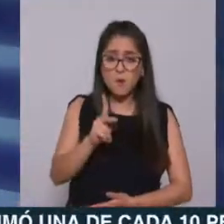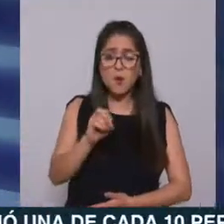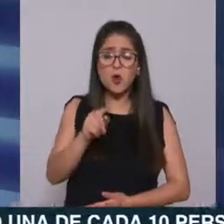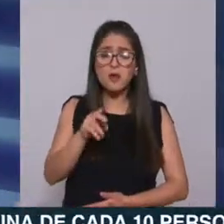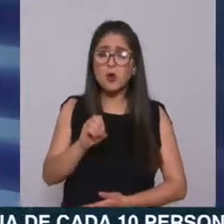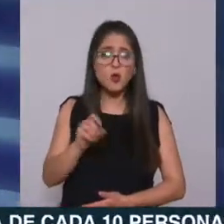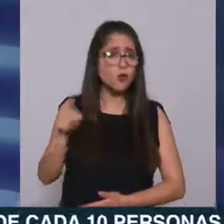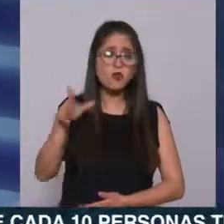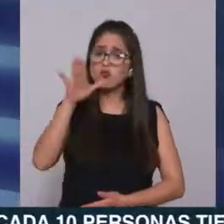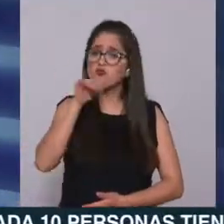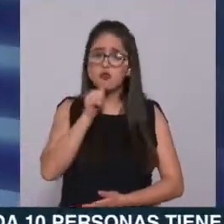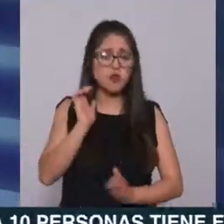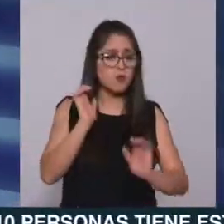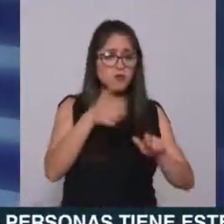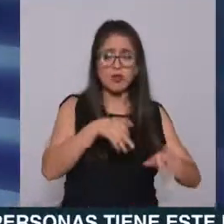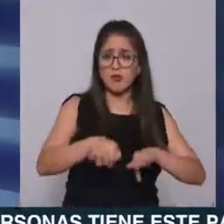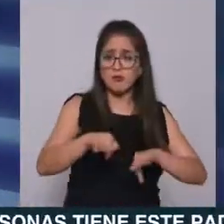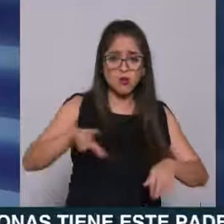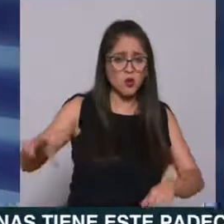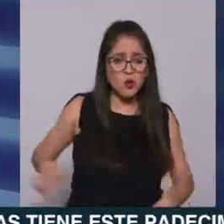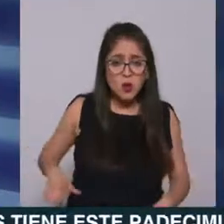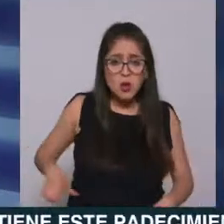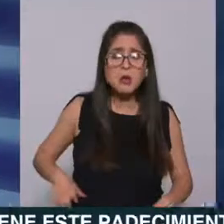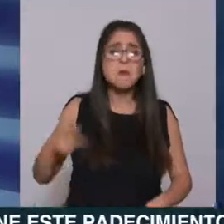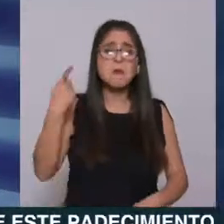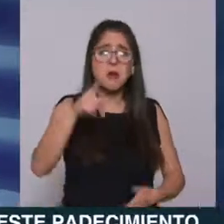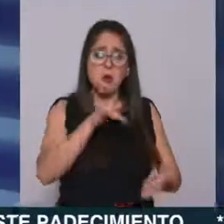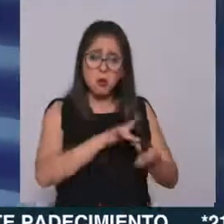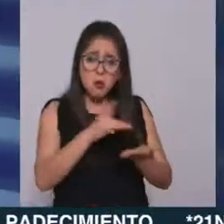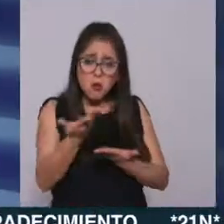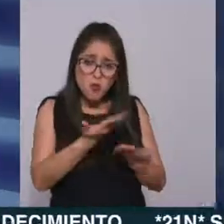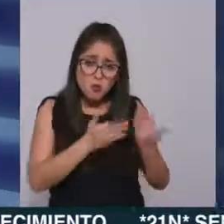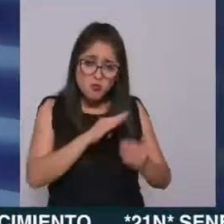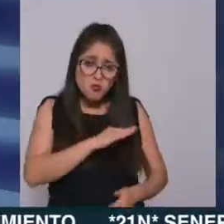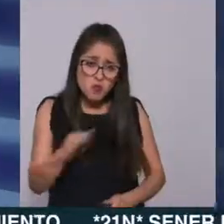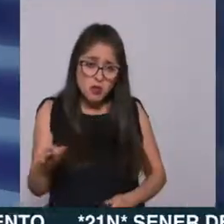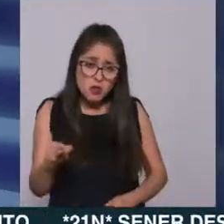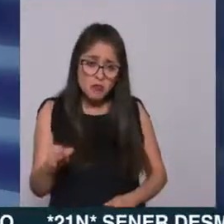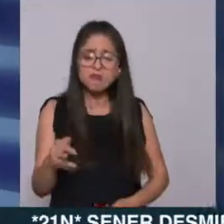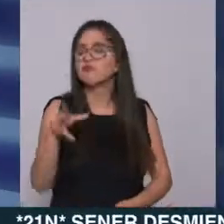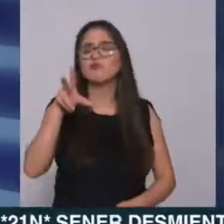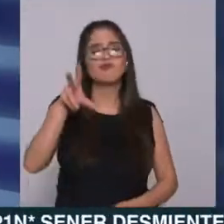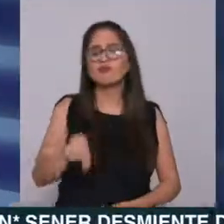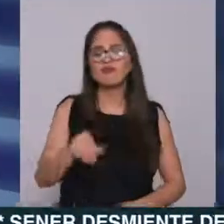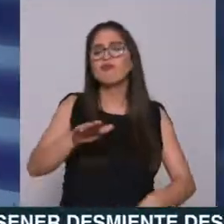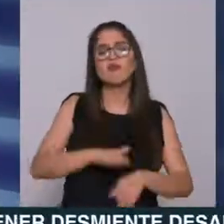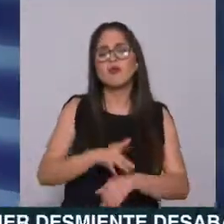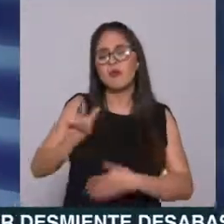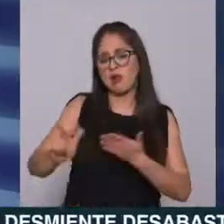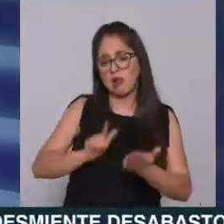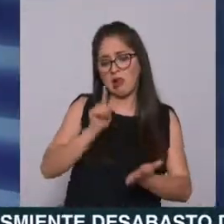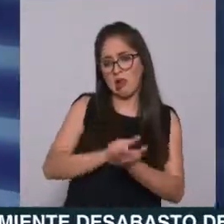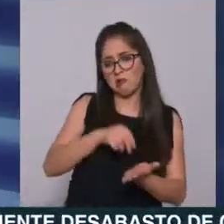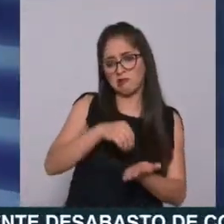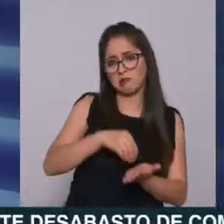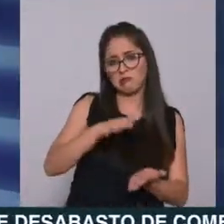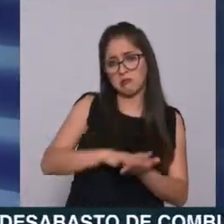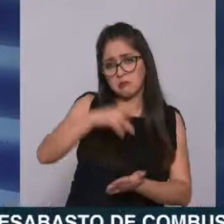No ejercer un cargo público, pero colaborar de alguna manera. Pues no creo, porque también las leyes mexicanas no permiten, digamos,